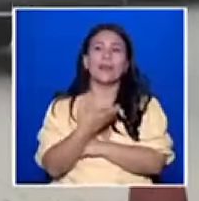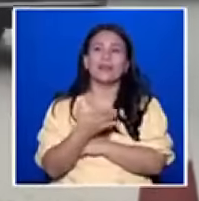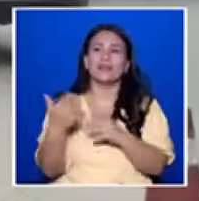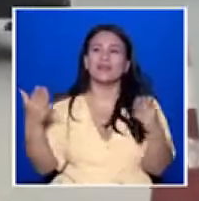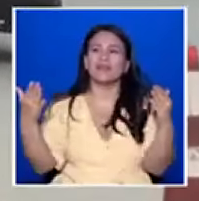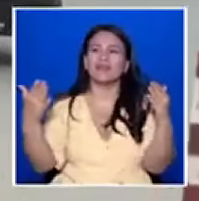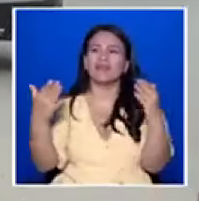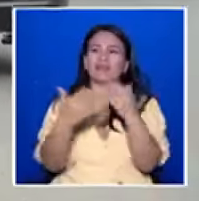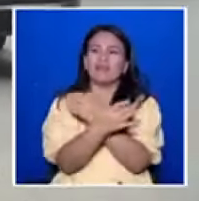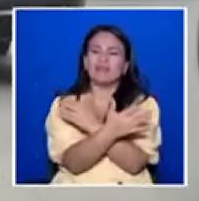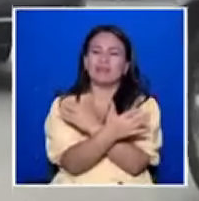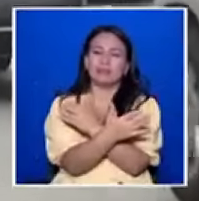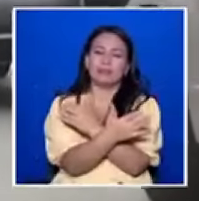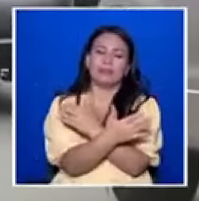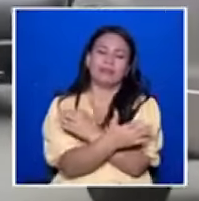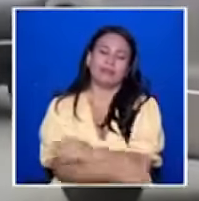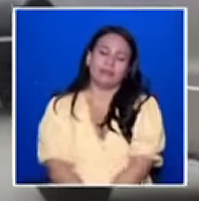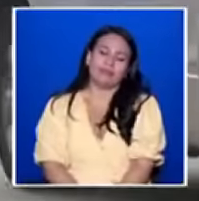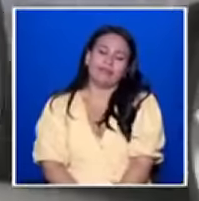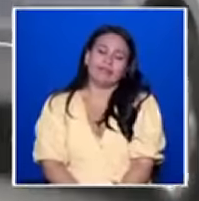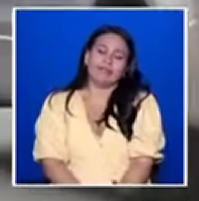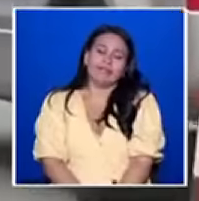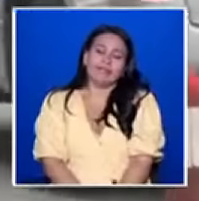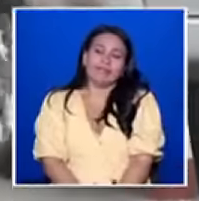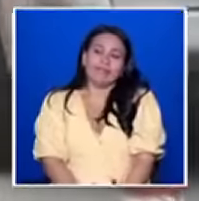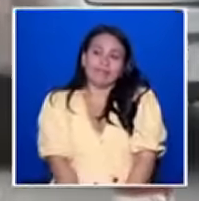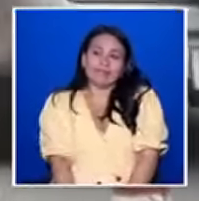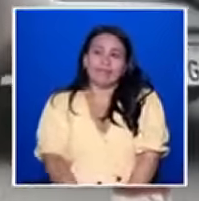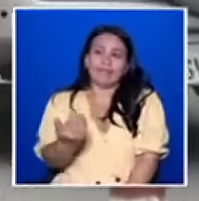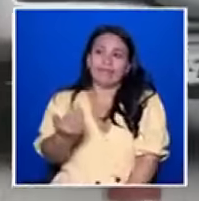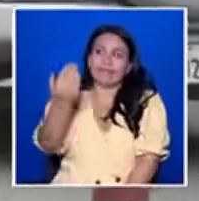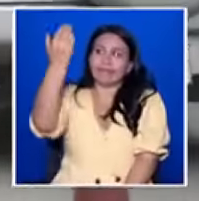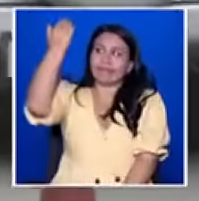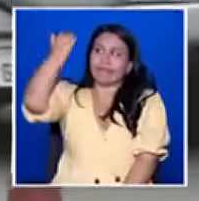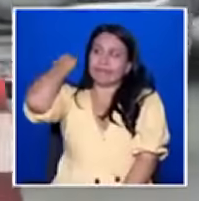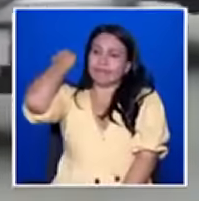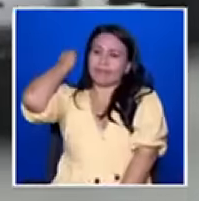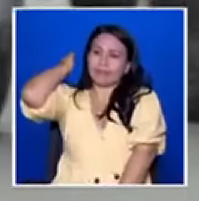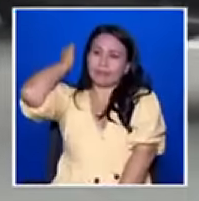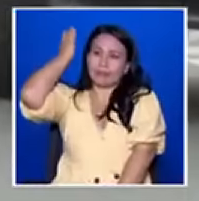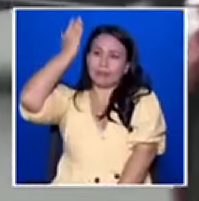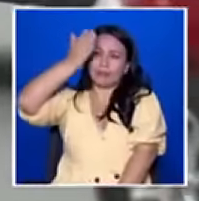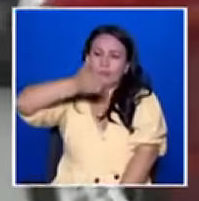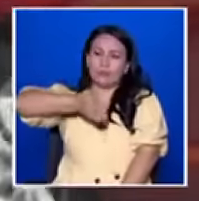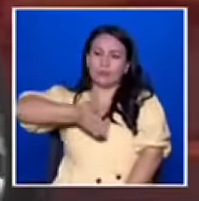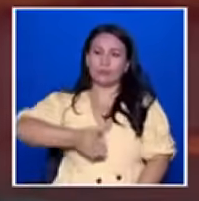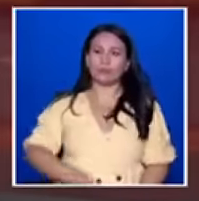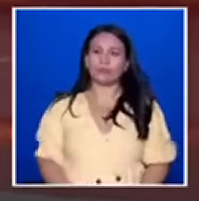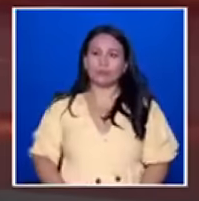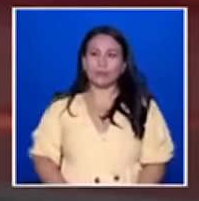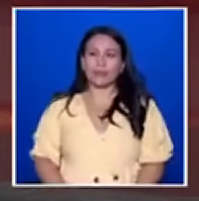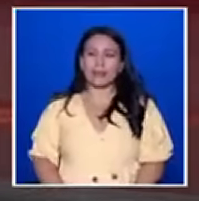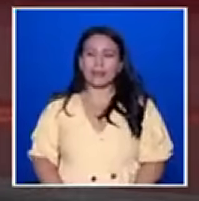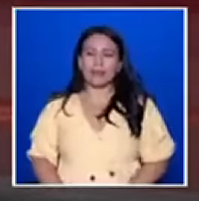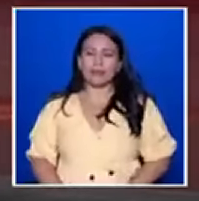el tema acá está ya en lo que viene a ser lo que